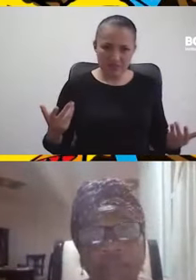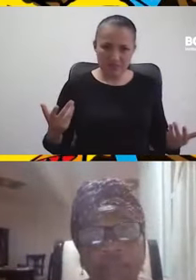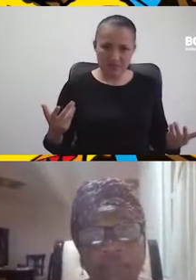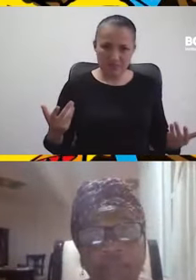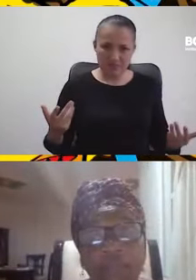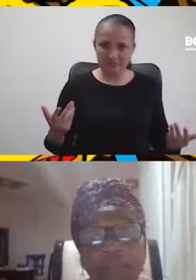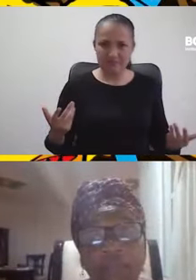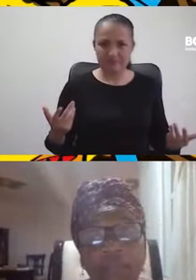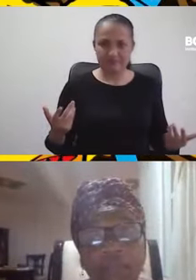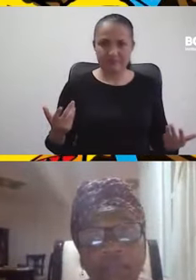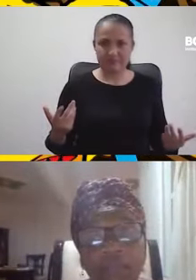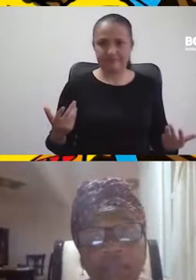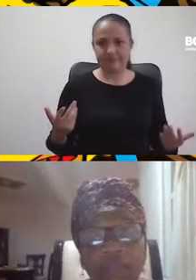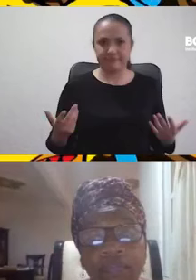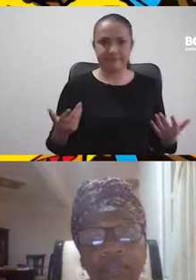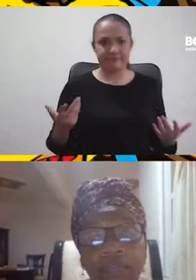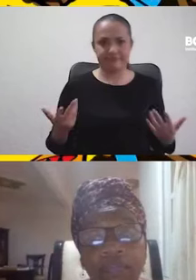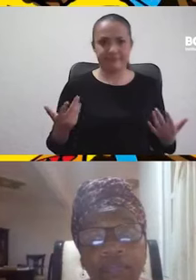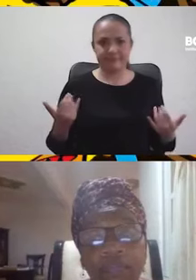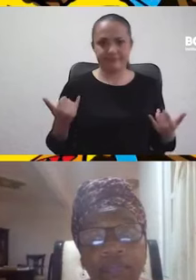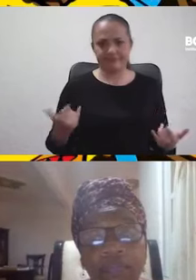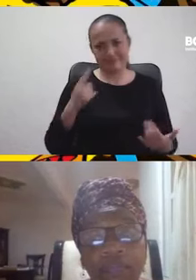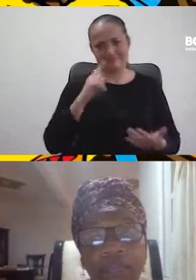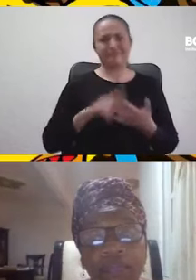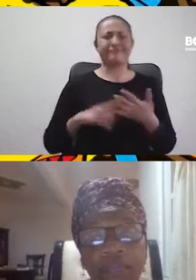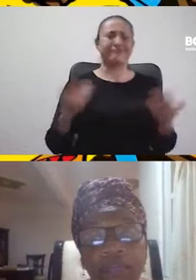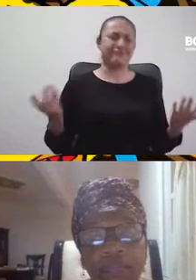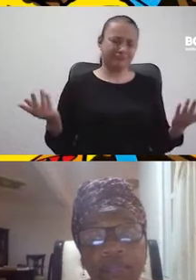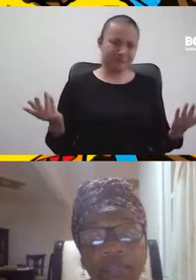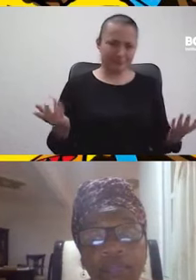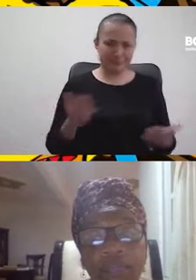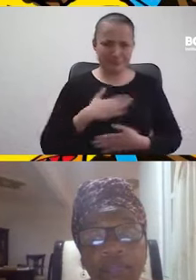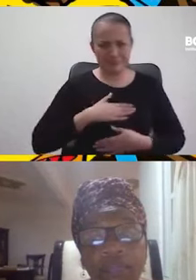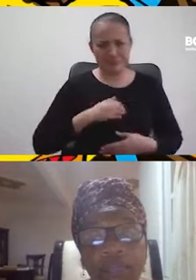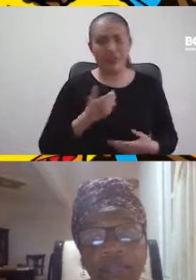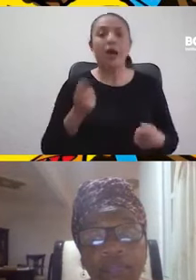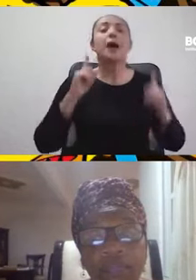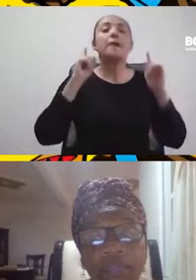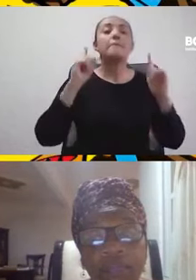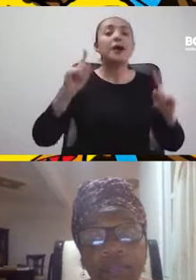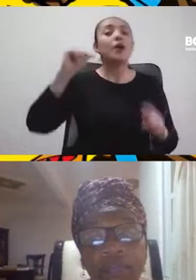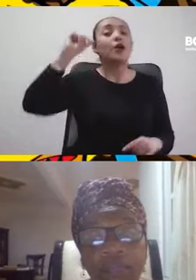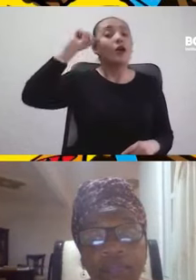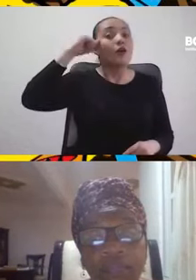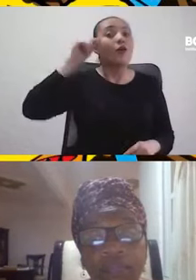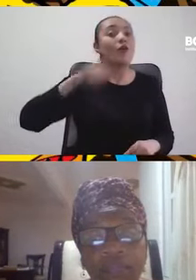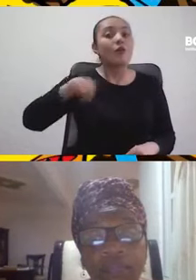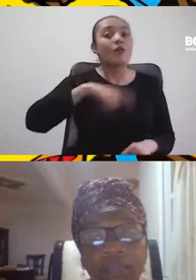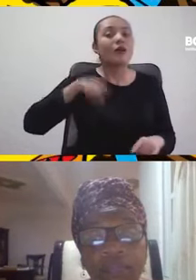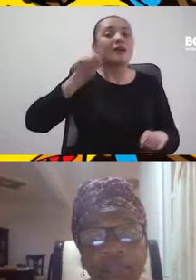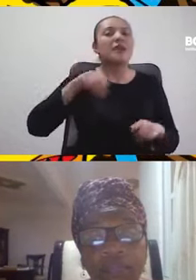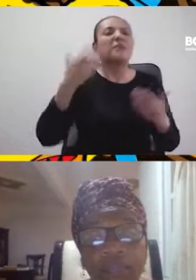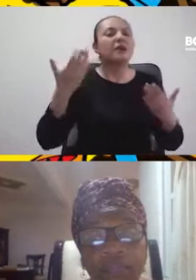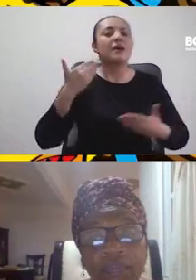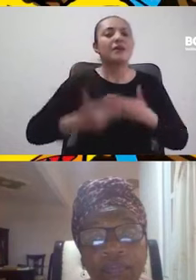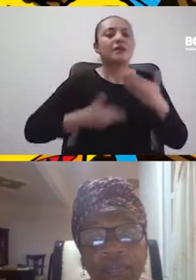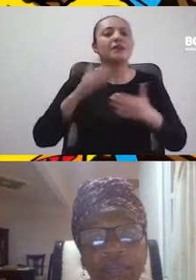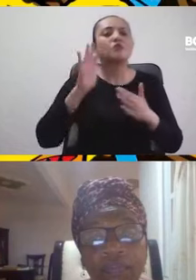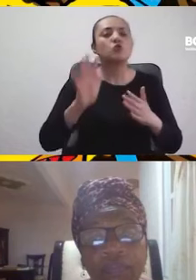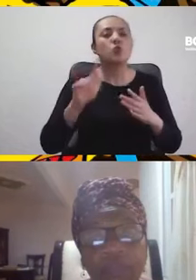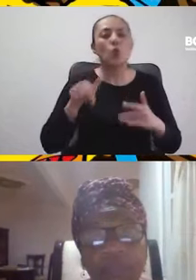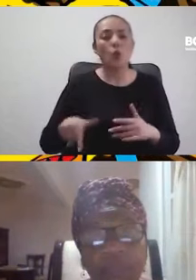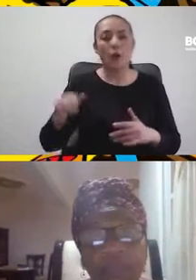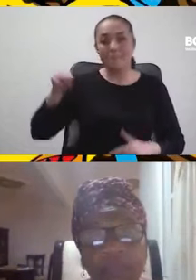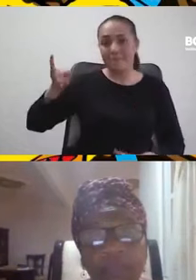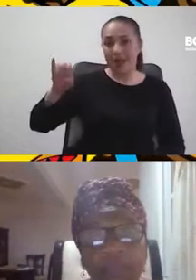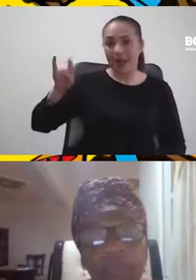muy irrisorio. Pero también hay que recordar que en los procesos etnoeducativos, Manuel Zapata, ¿verdad,